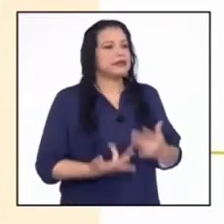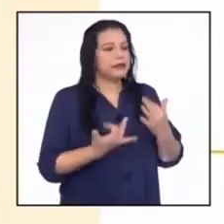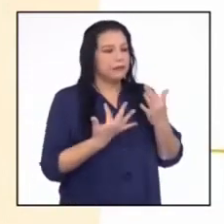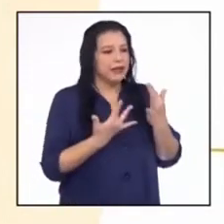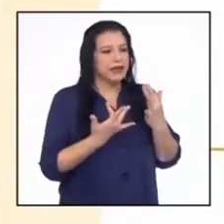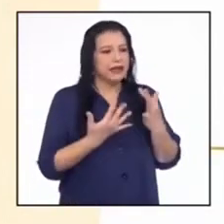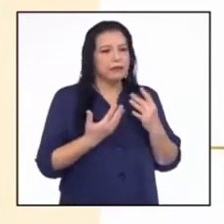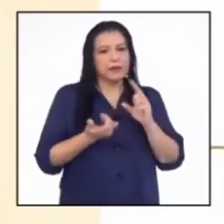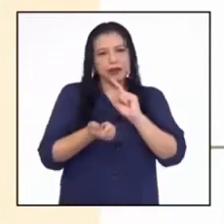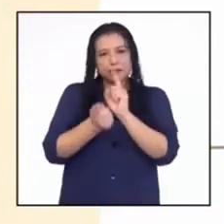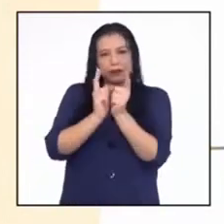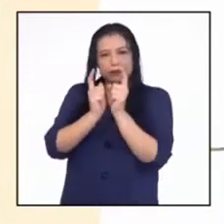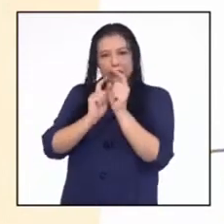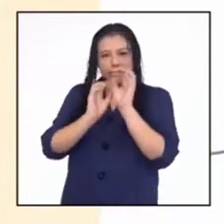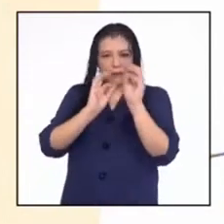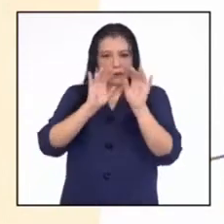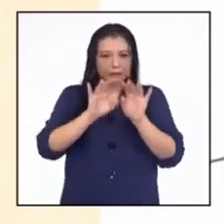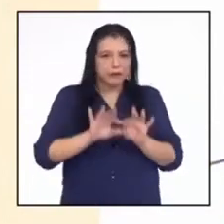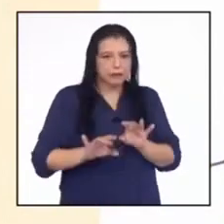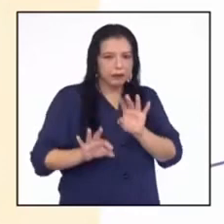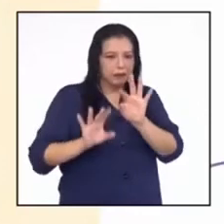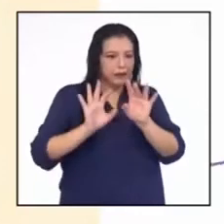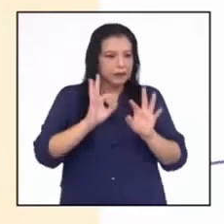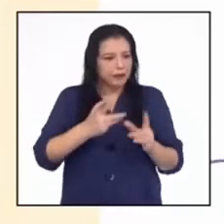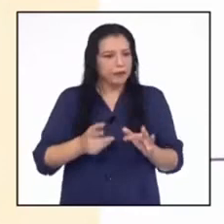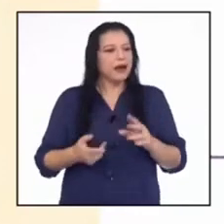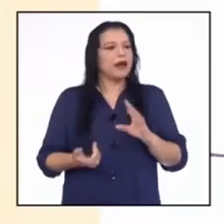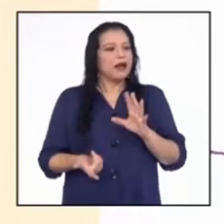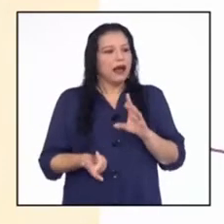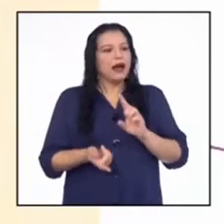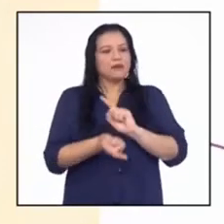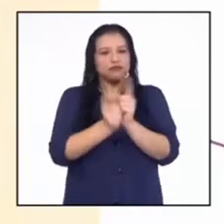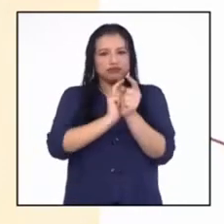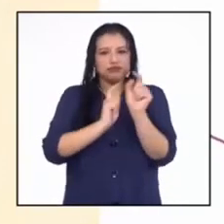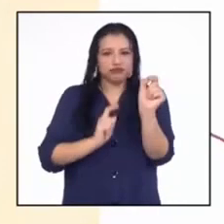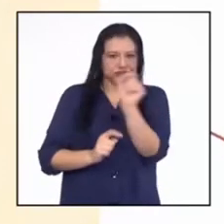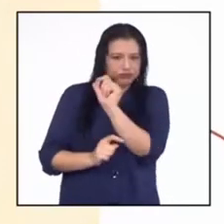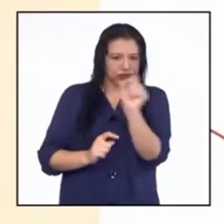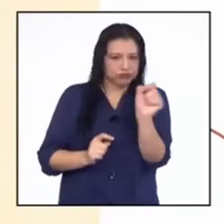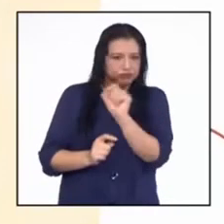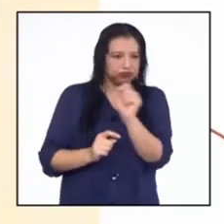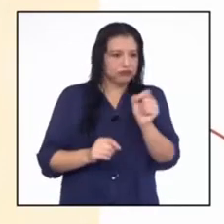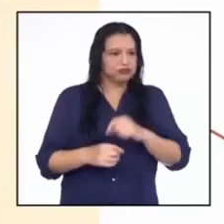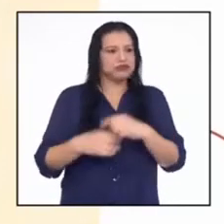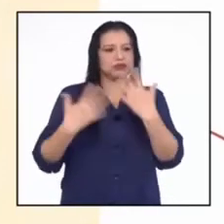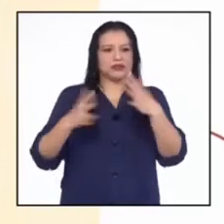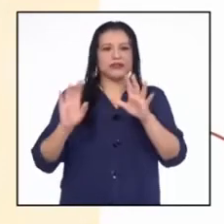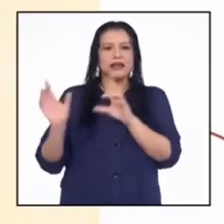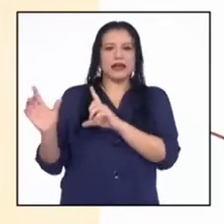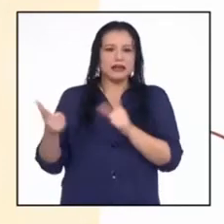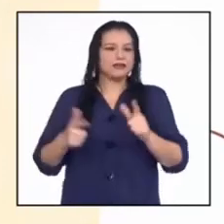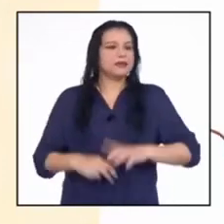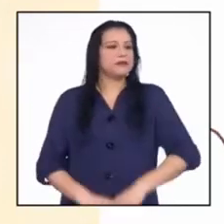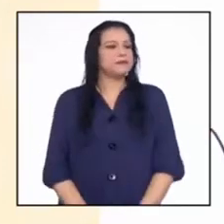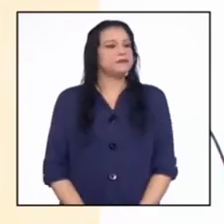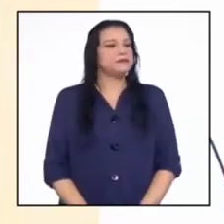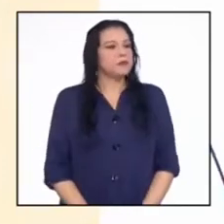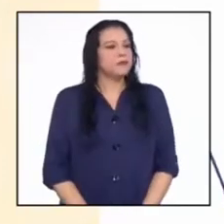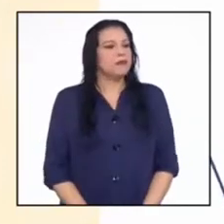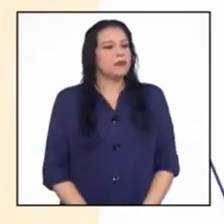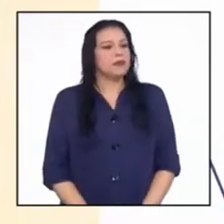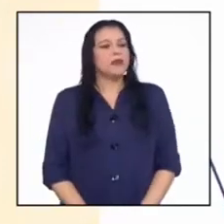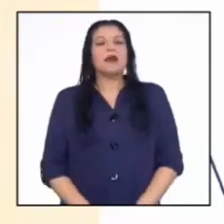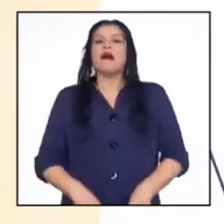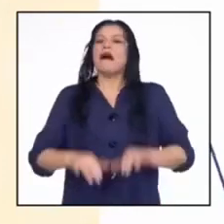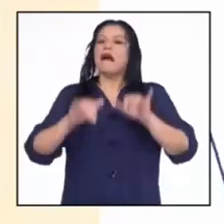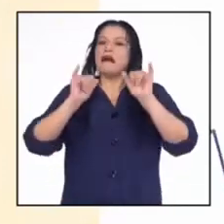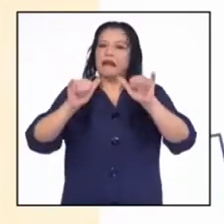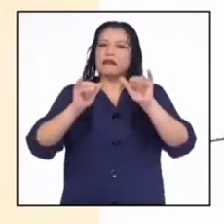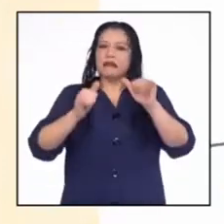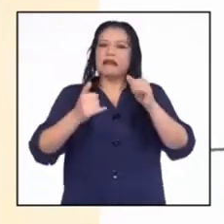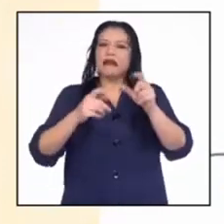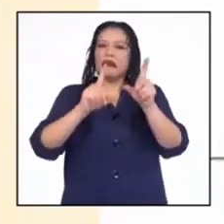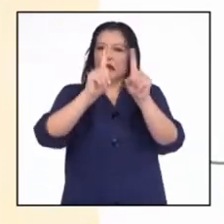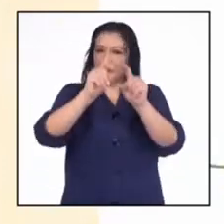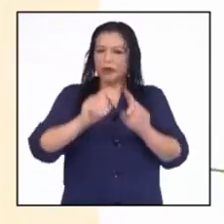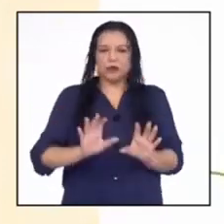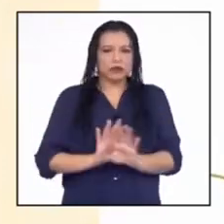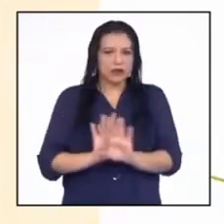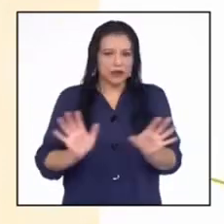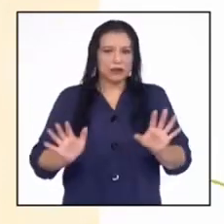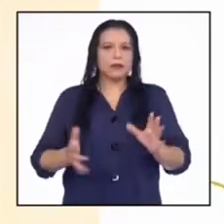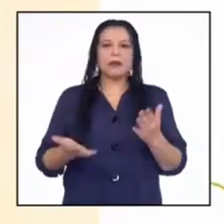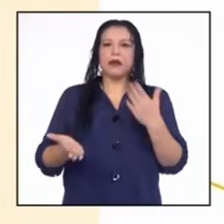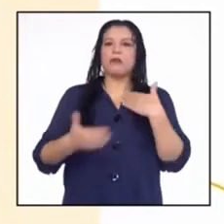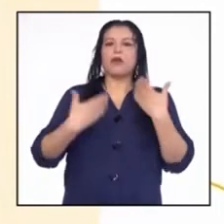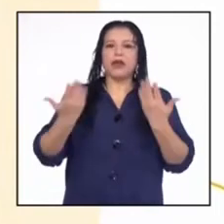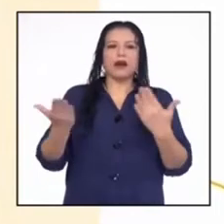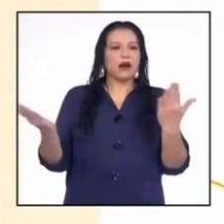un ratito. También meteré algo más. Y ya, dejaré el texto anterior para que lo puedan comparar. Ahora